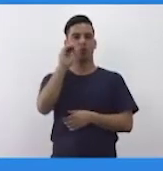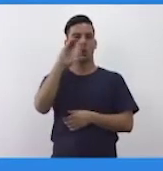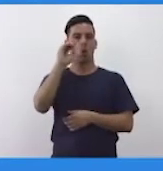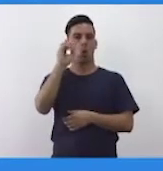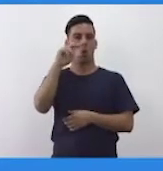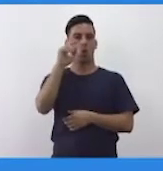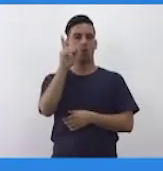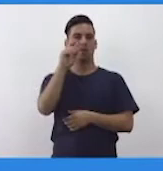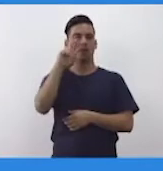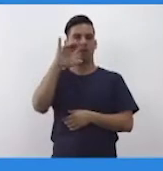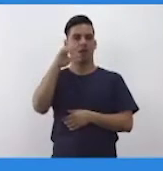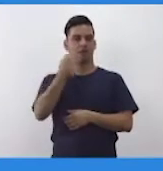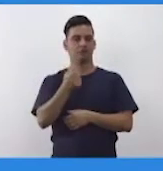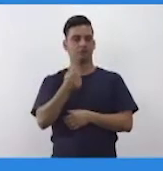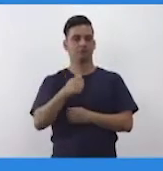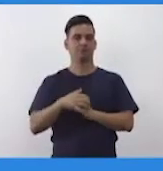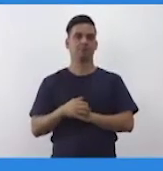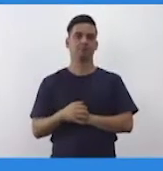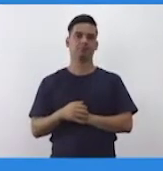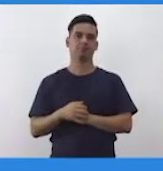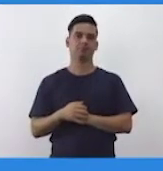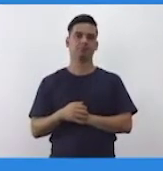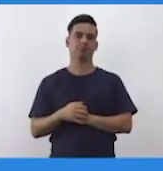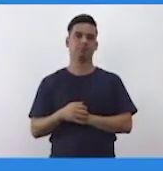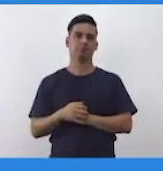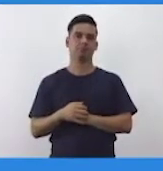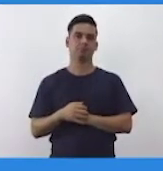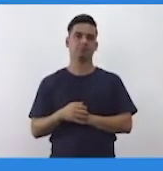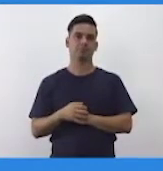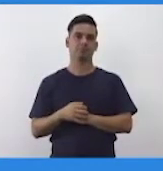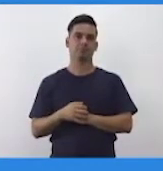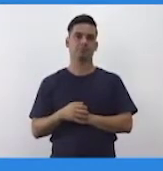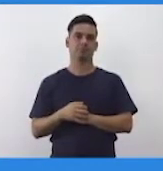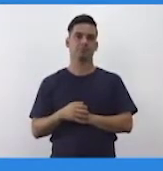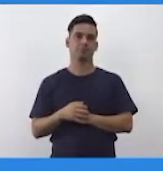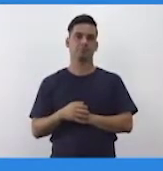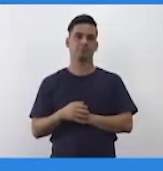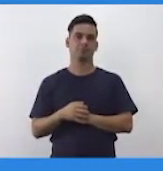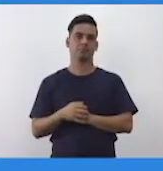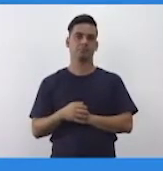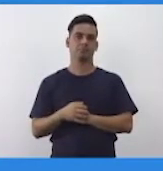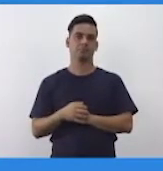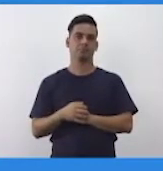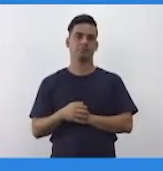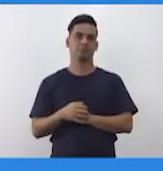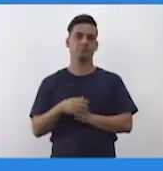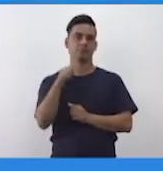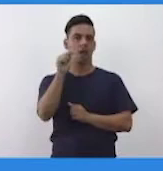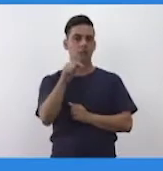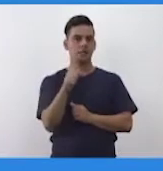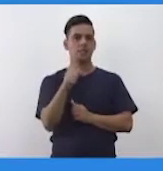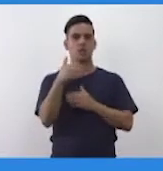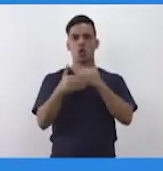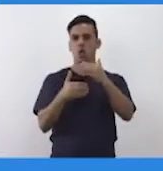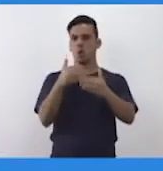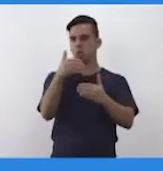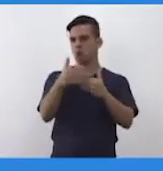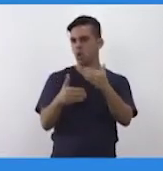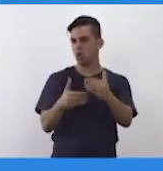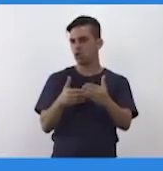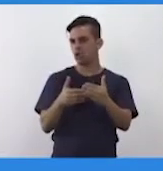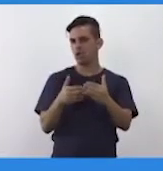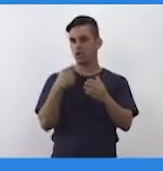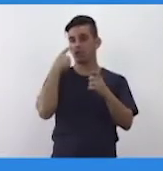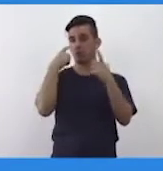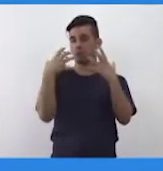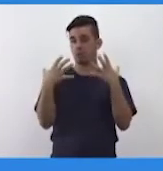cosa, profesora, yo debo de dominar de este proceso? Que este proceso, en